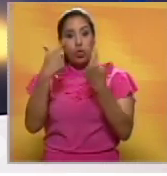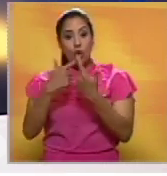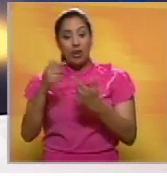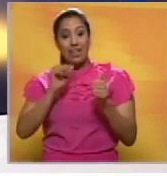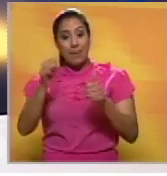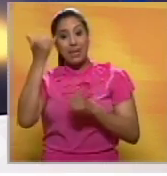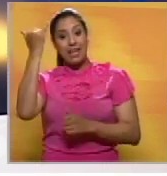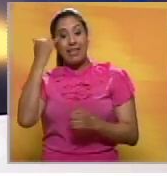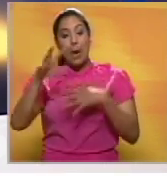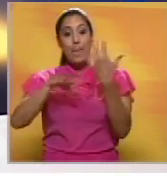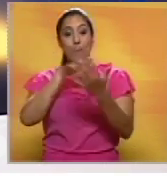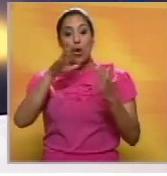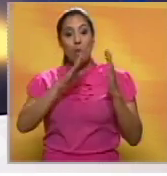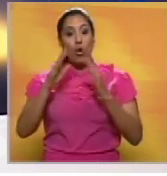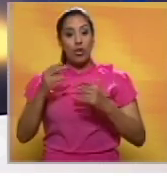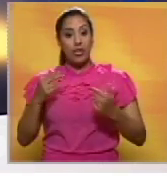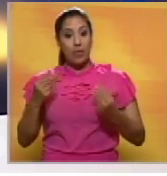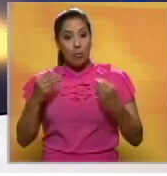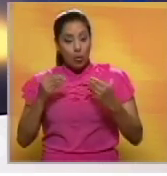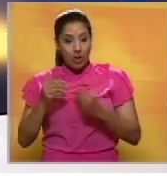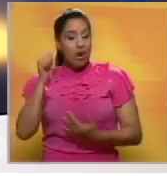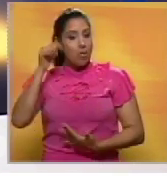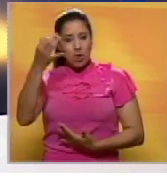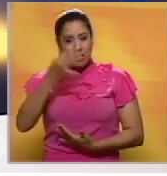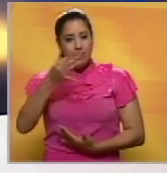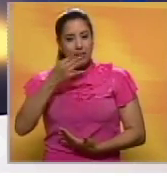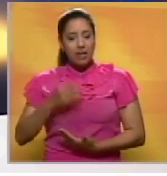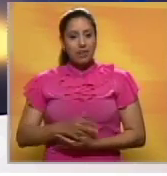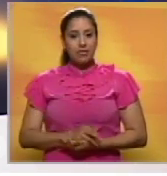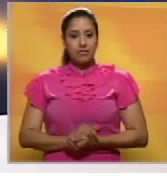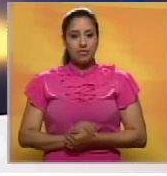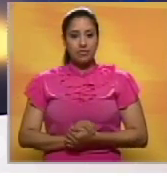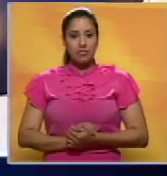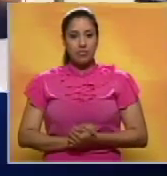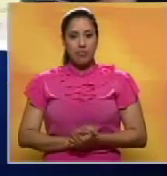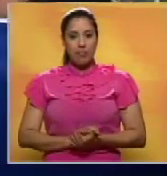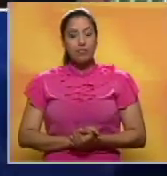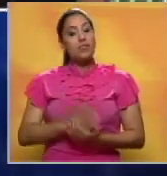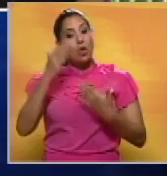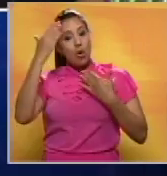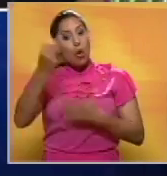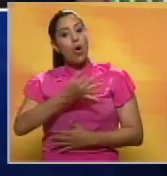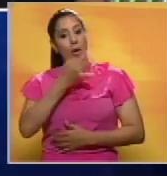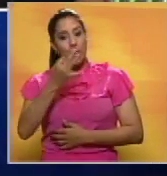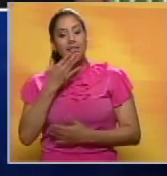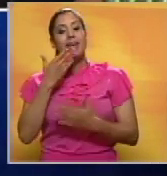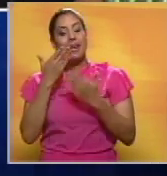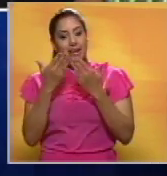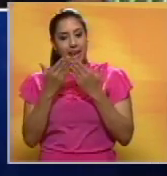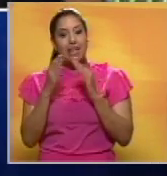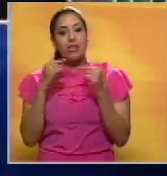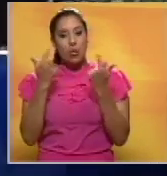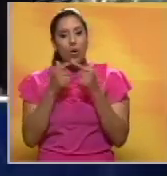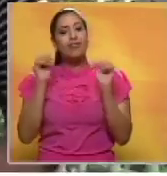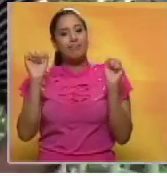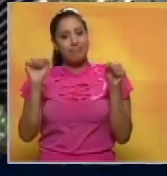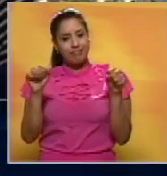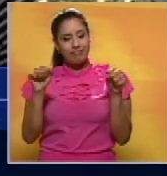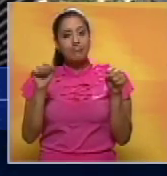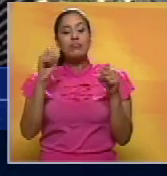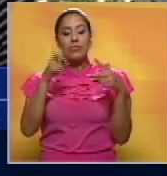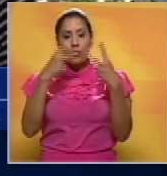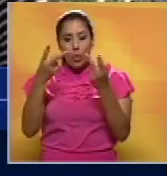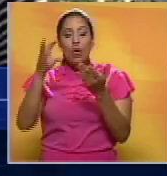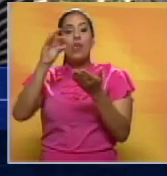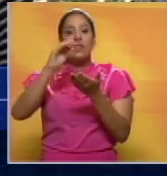desde que iniciaron alteraciones al orden público. Marine Glot nos amplía. Hola, buenas tardes. Gracias, Estudios. En efecto, un